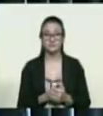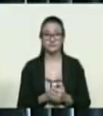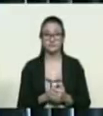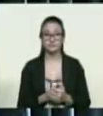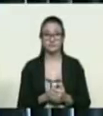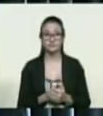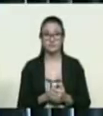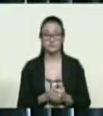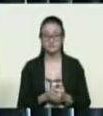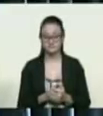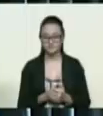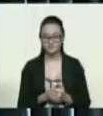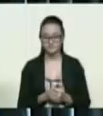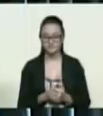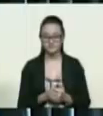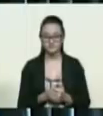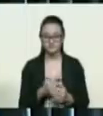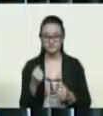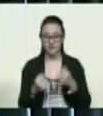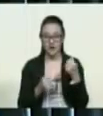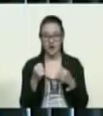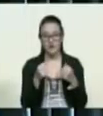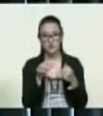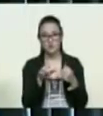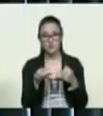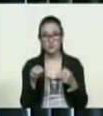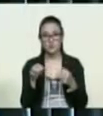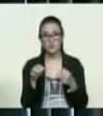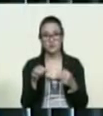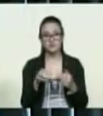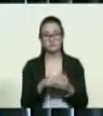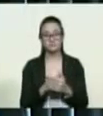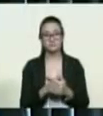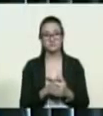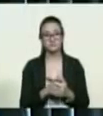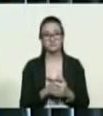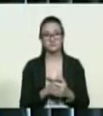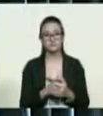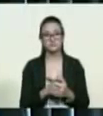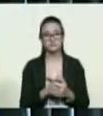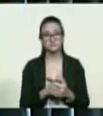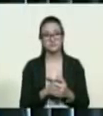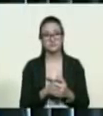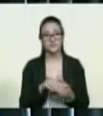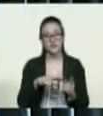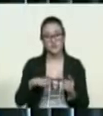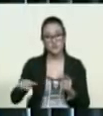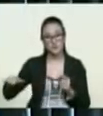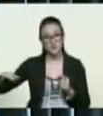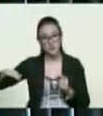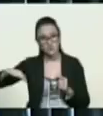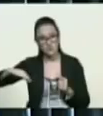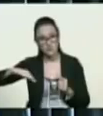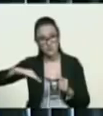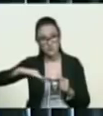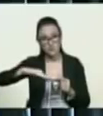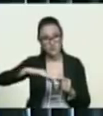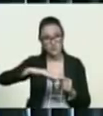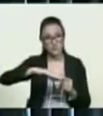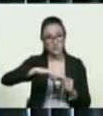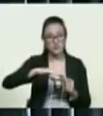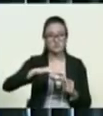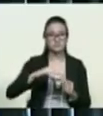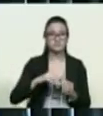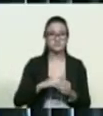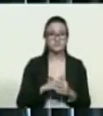salió desde un vehículo Chevrolet Orlando, iba a ser una trayectoria curva y la intención